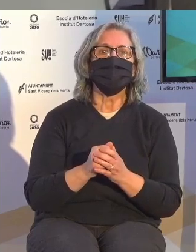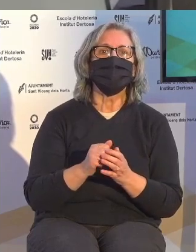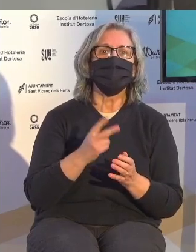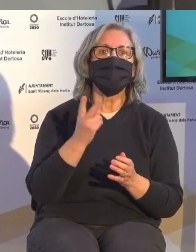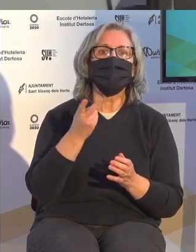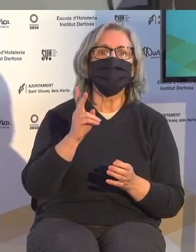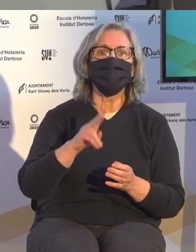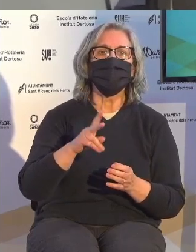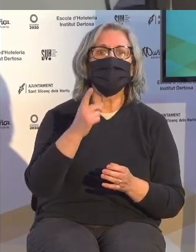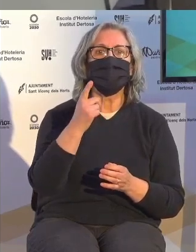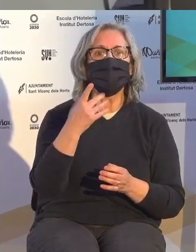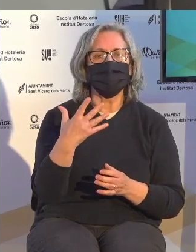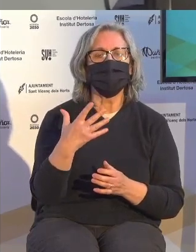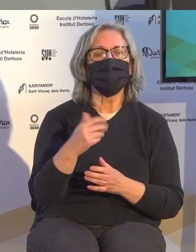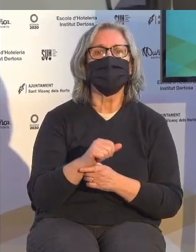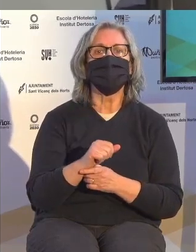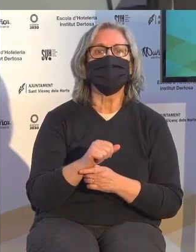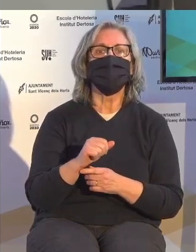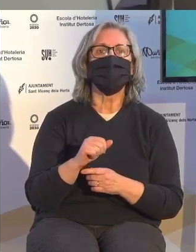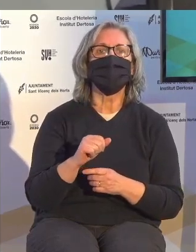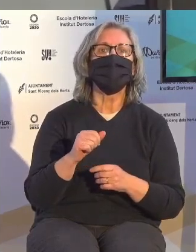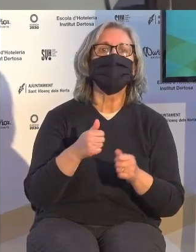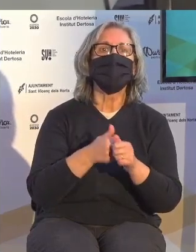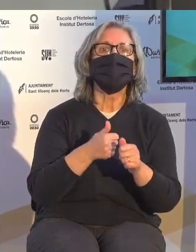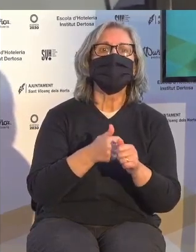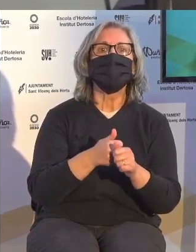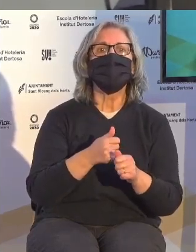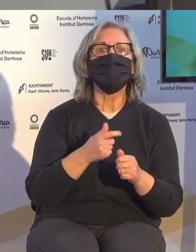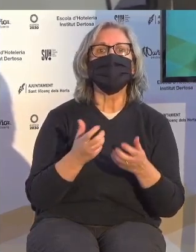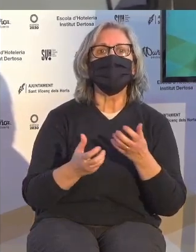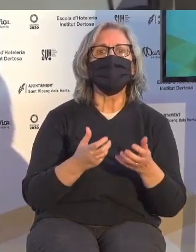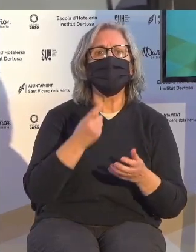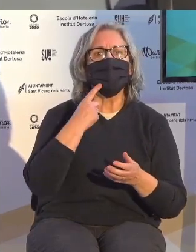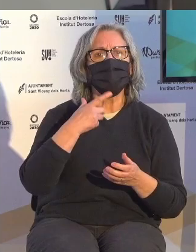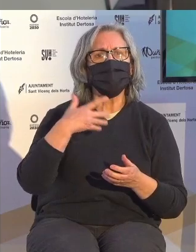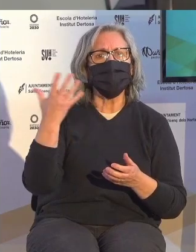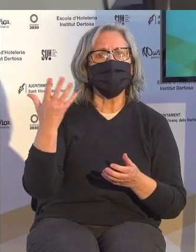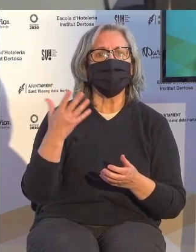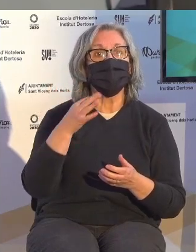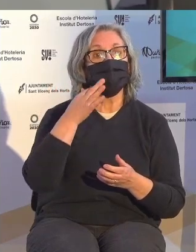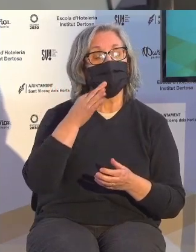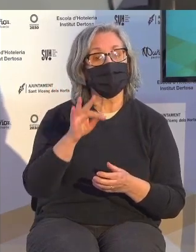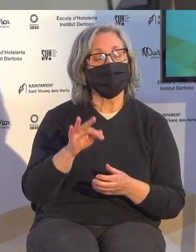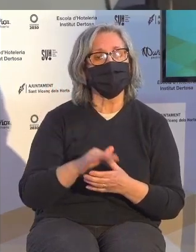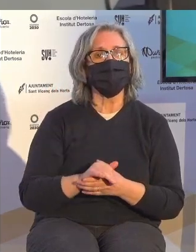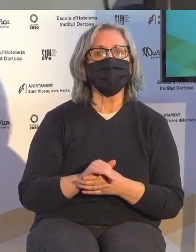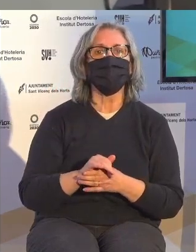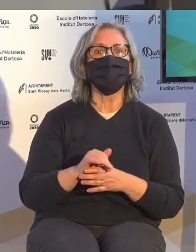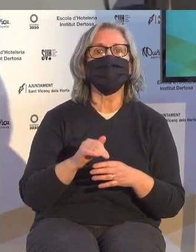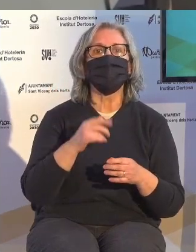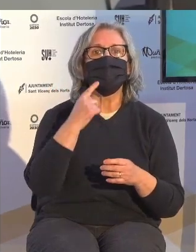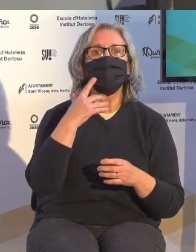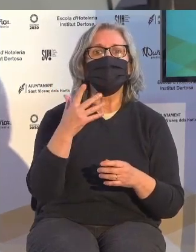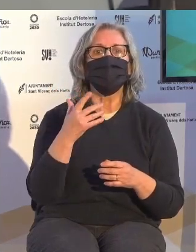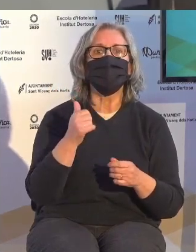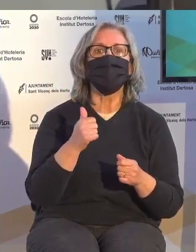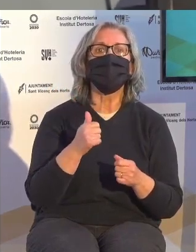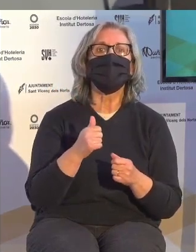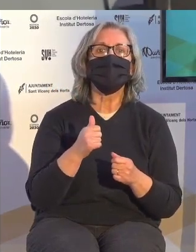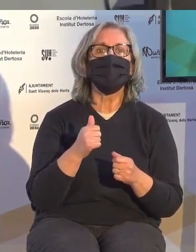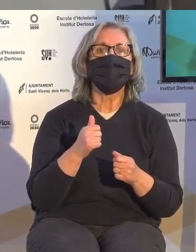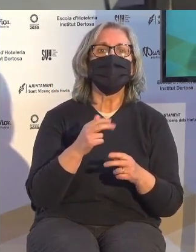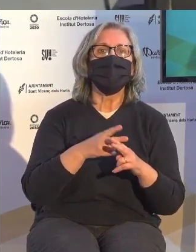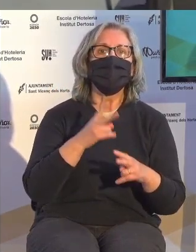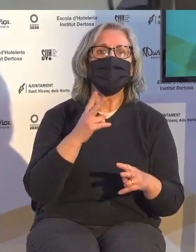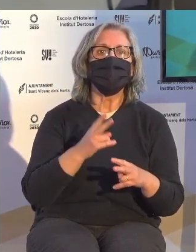comencé a trabajar a michel cluzel y es bueno mirar las horas de la ciudad gama de chocolate de plantación y de la manera cómo funcionaba